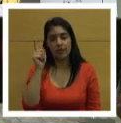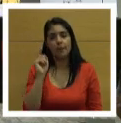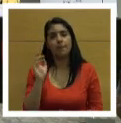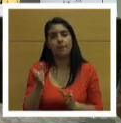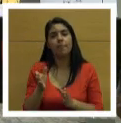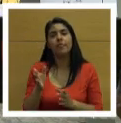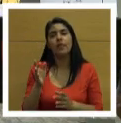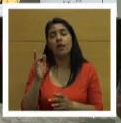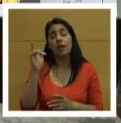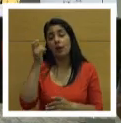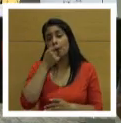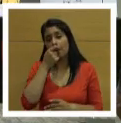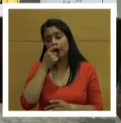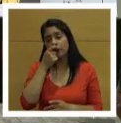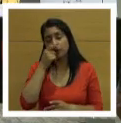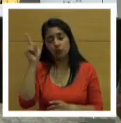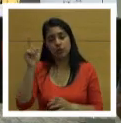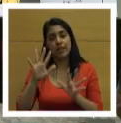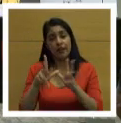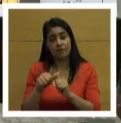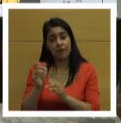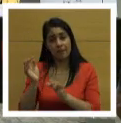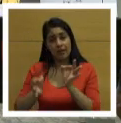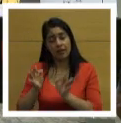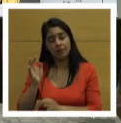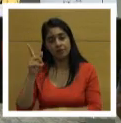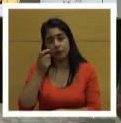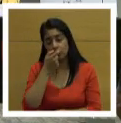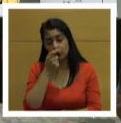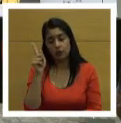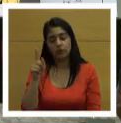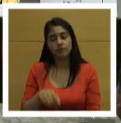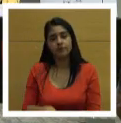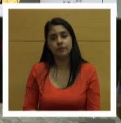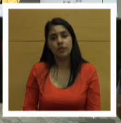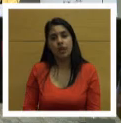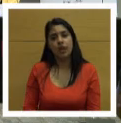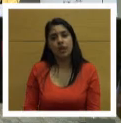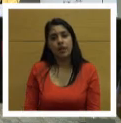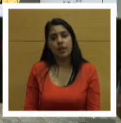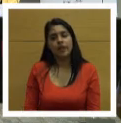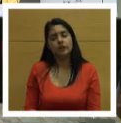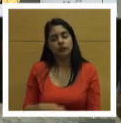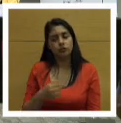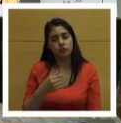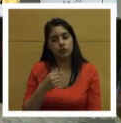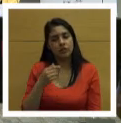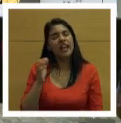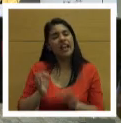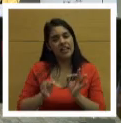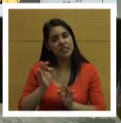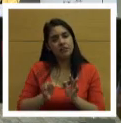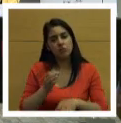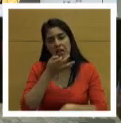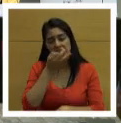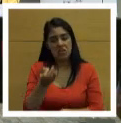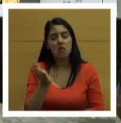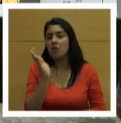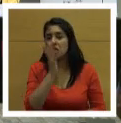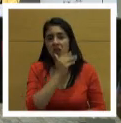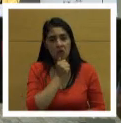el juzgado de familia de Osorno. De alguna manera el tribunal estimó que no había